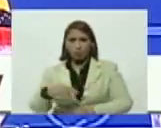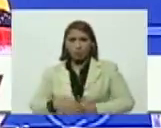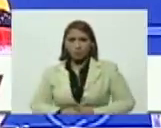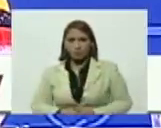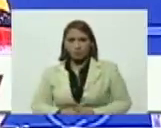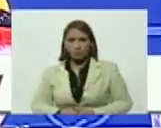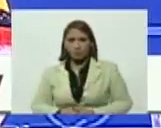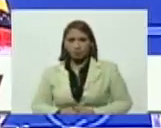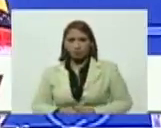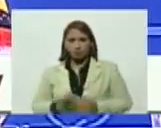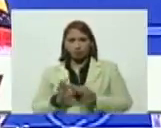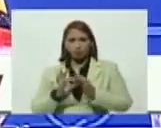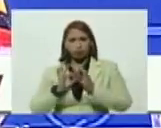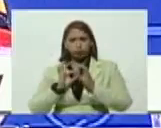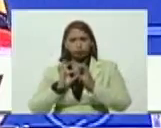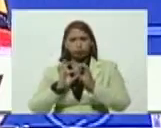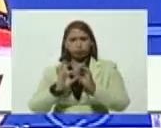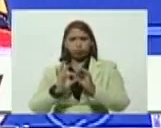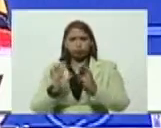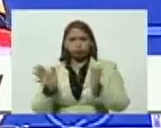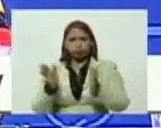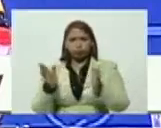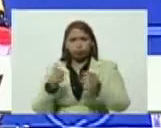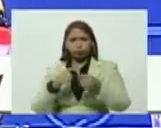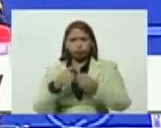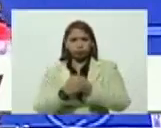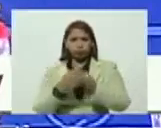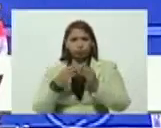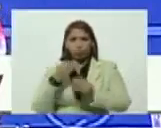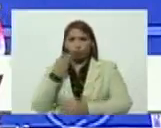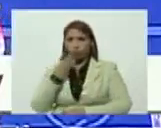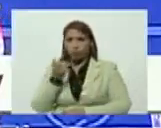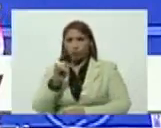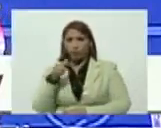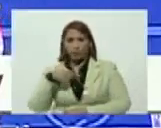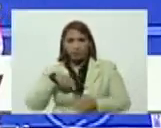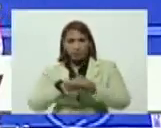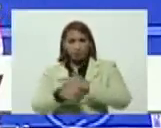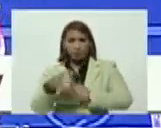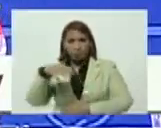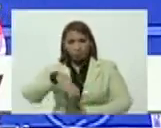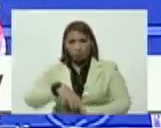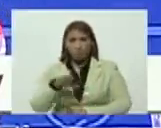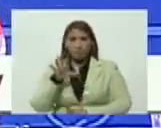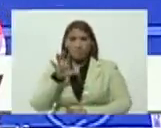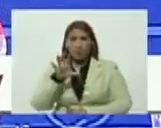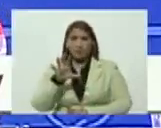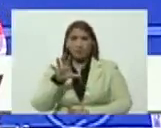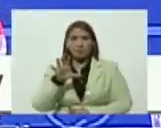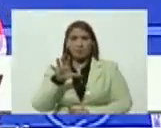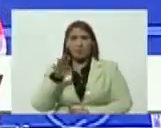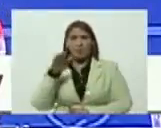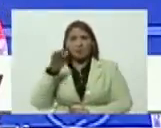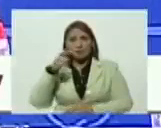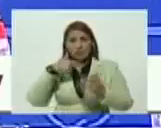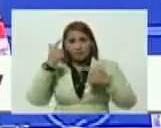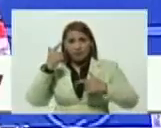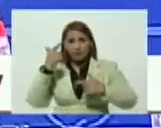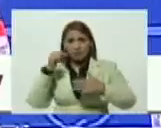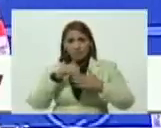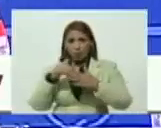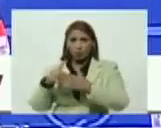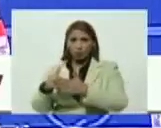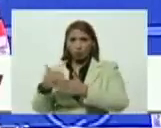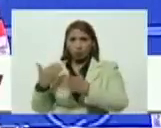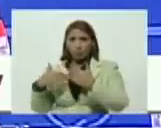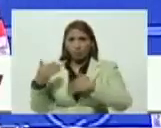es cohesionar a toda la juventud que está aquí en el país y que es chavista y que votó el pasado 6